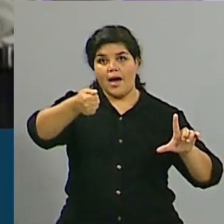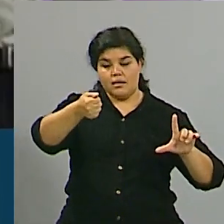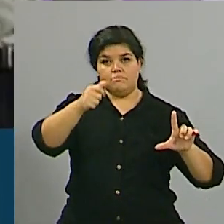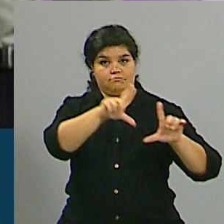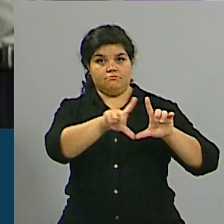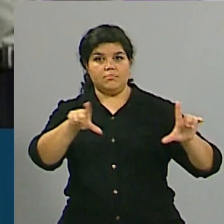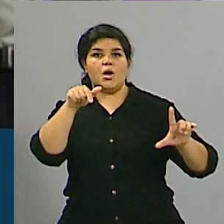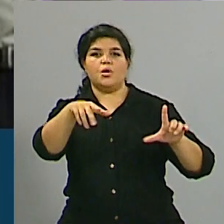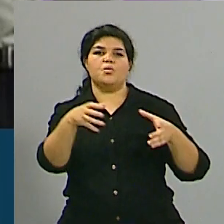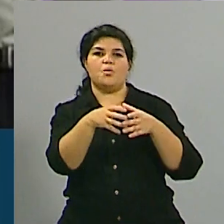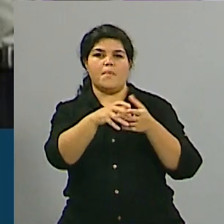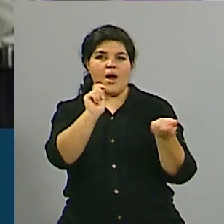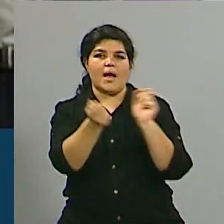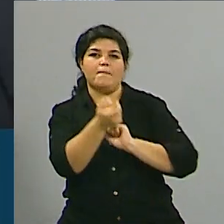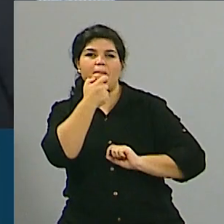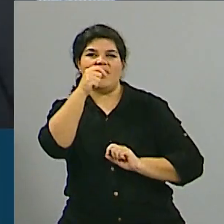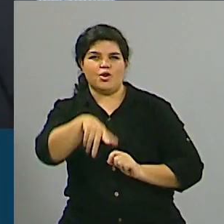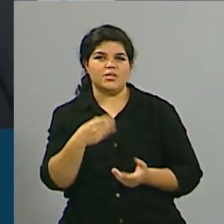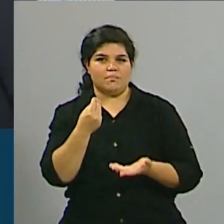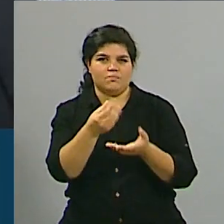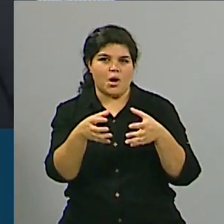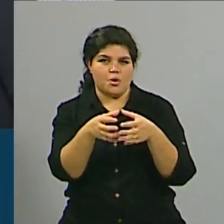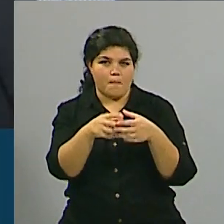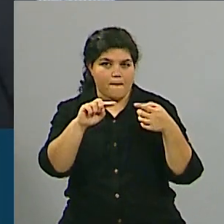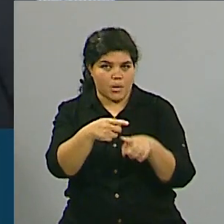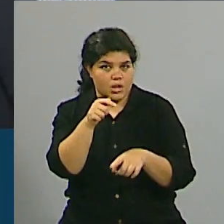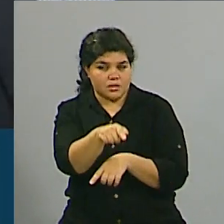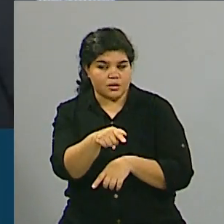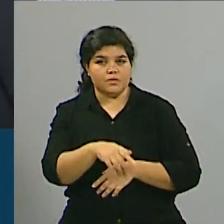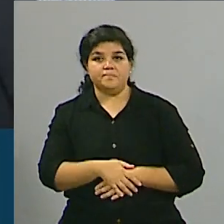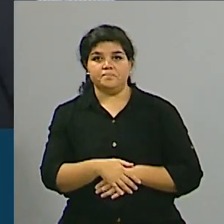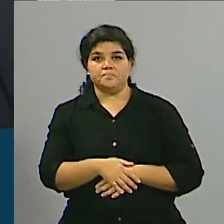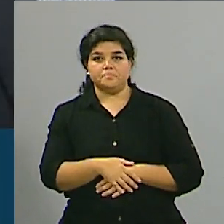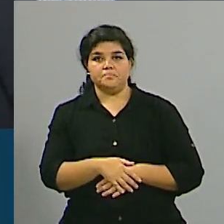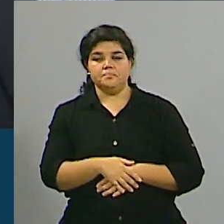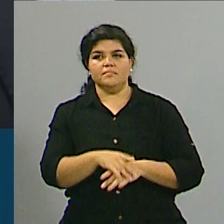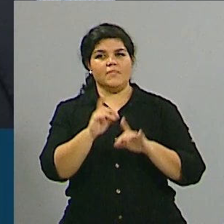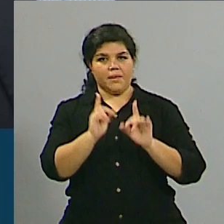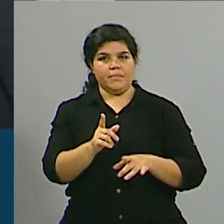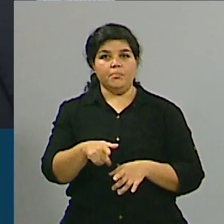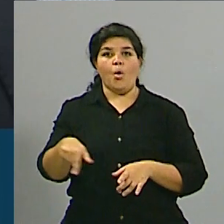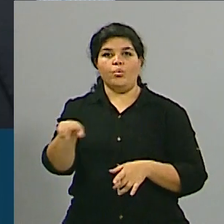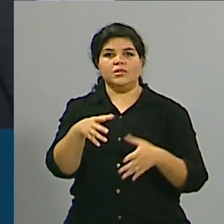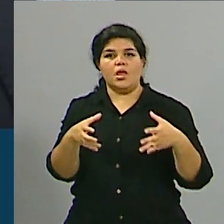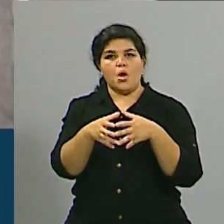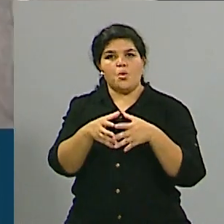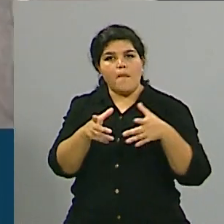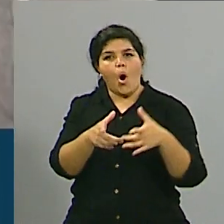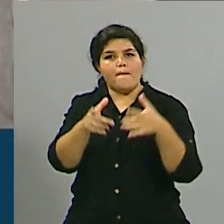Mendoza, obviamente, y obviamente ustedes tienen la posibilidad, digo, siendo oposición del